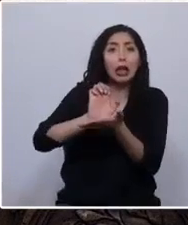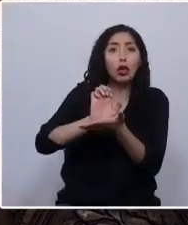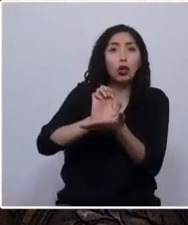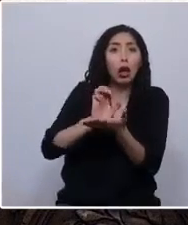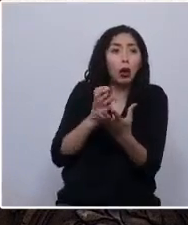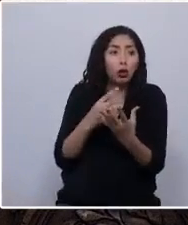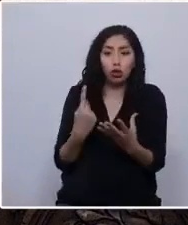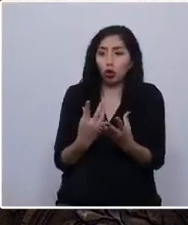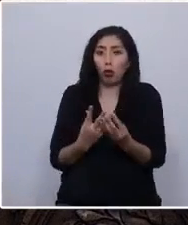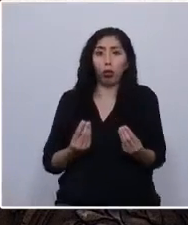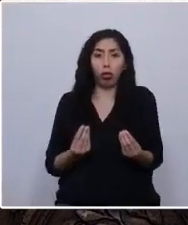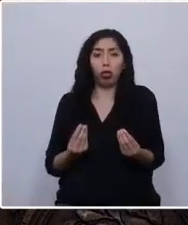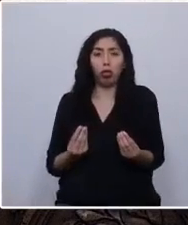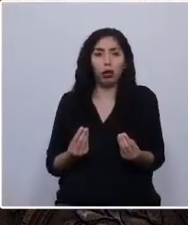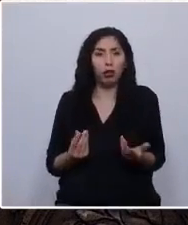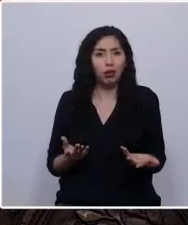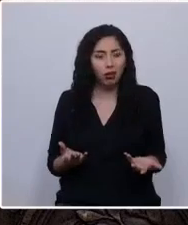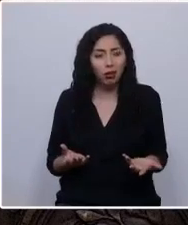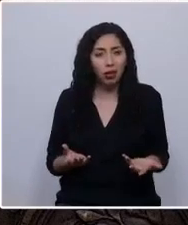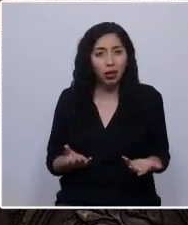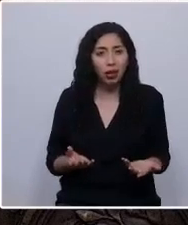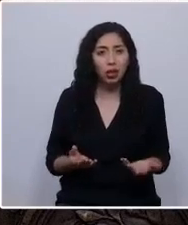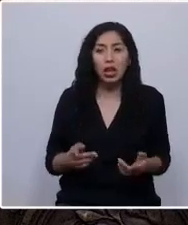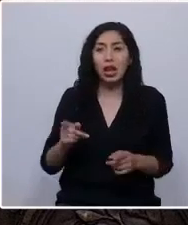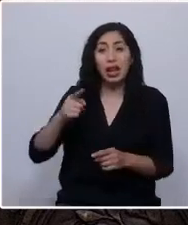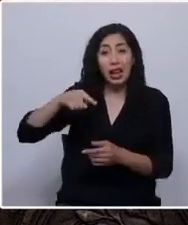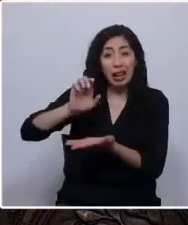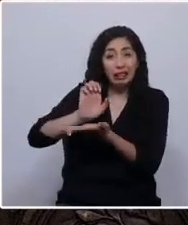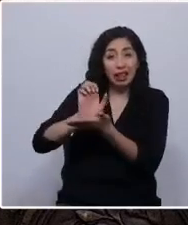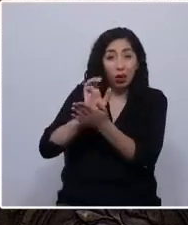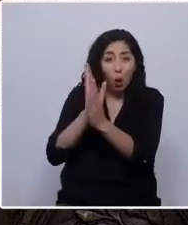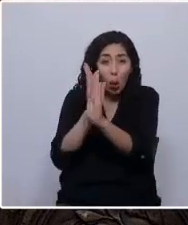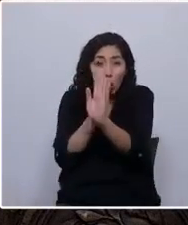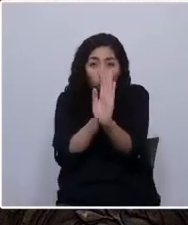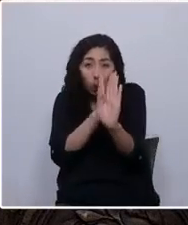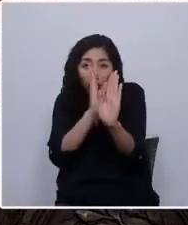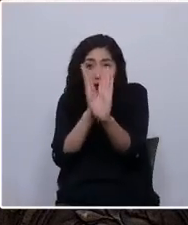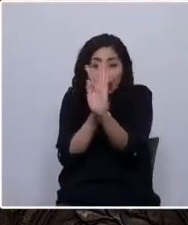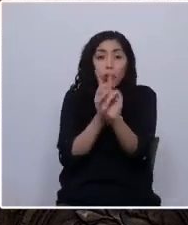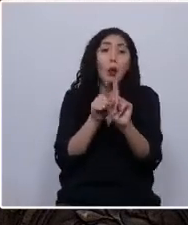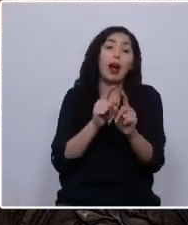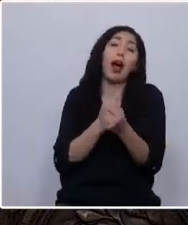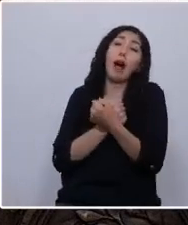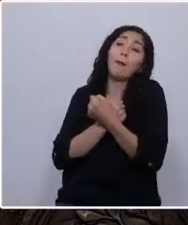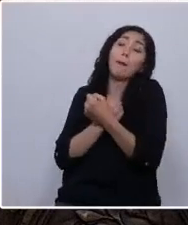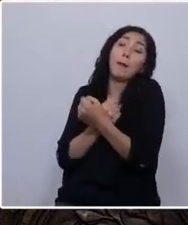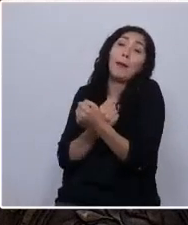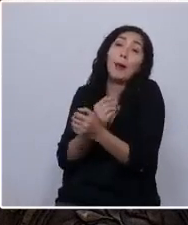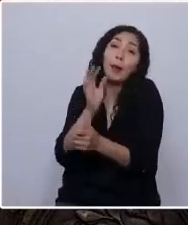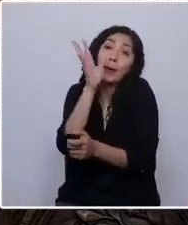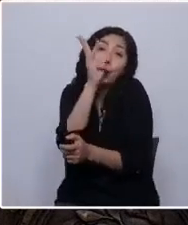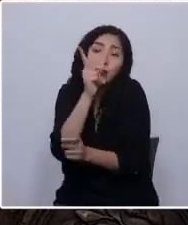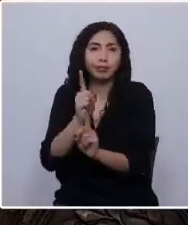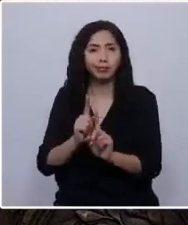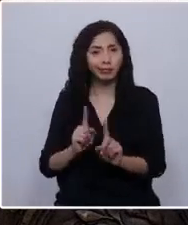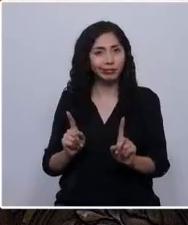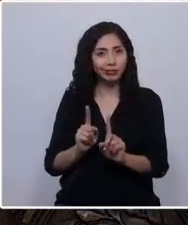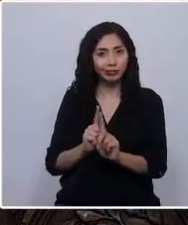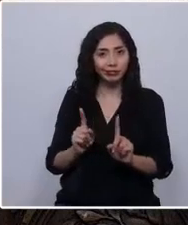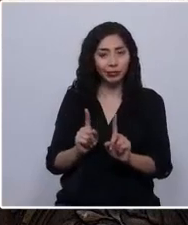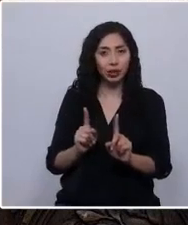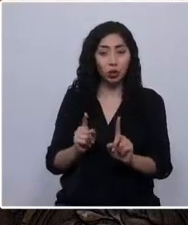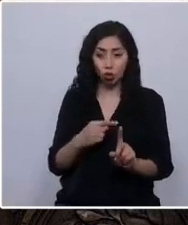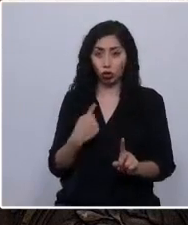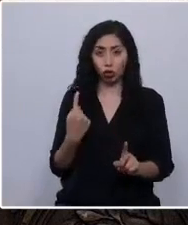nuestros cuerpos y nuestro trabajo, ocultándolo tras una fachada de amor y romanticismo. La rebelión de las